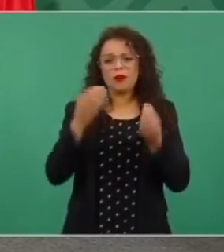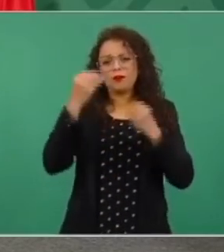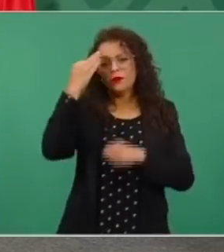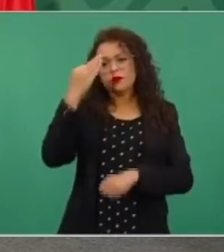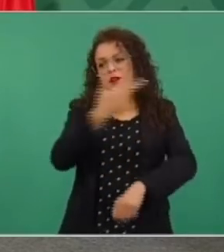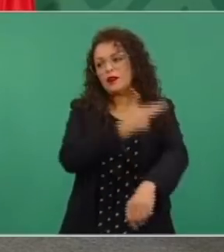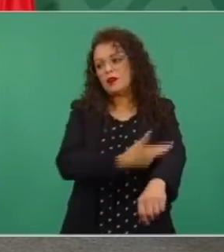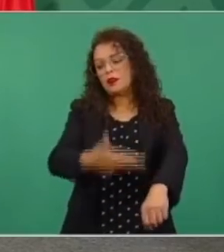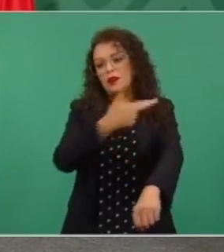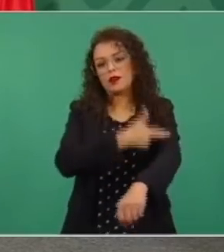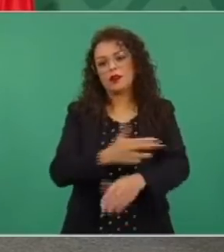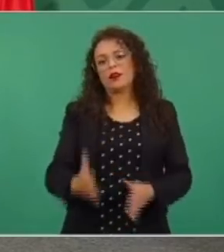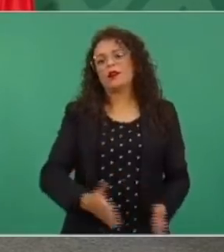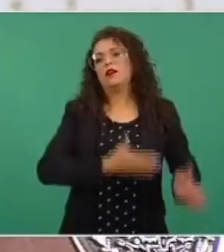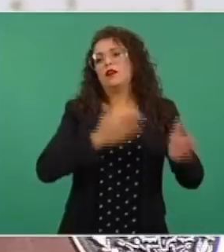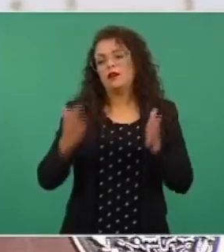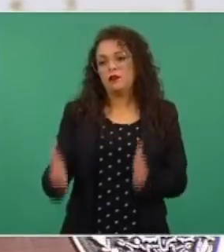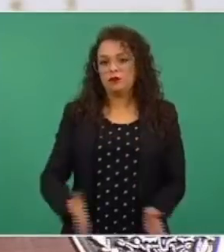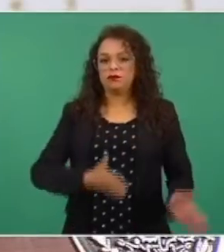elefantes